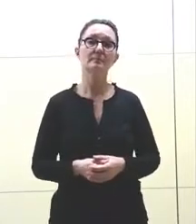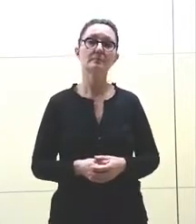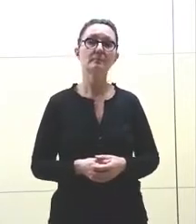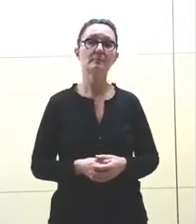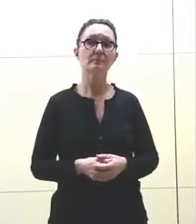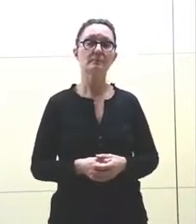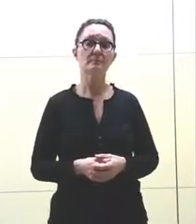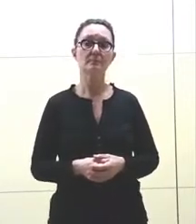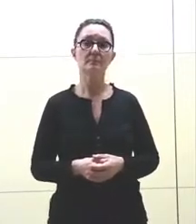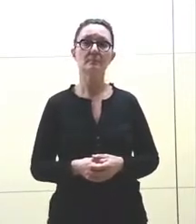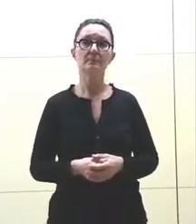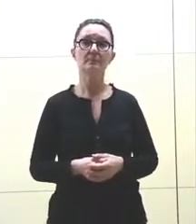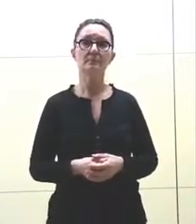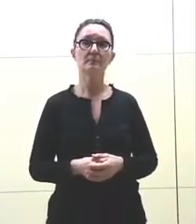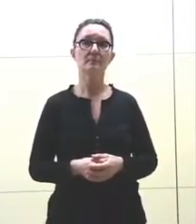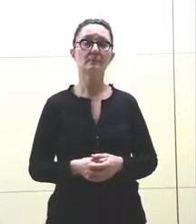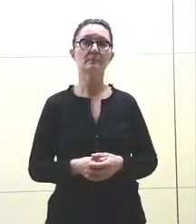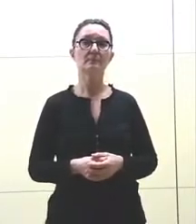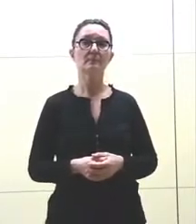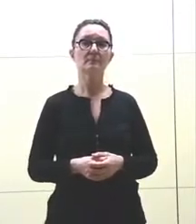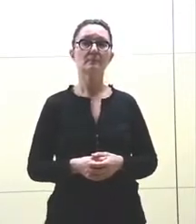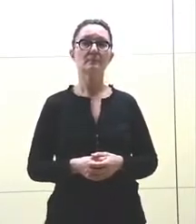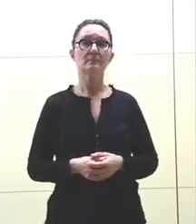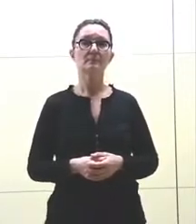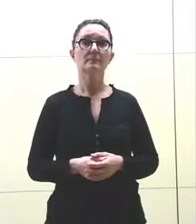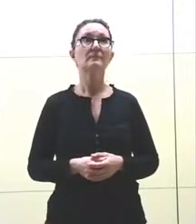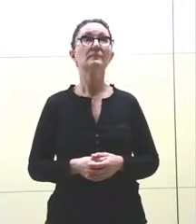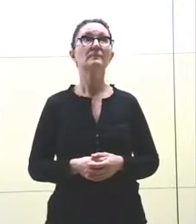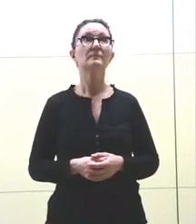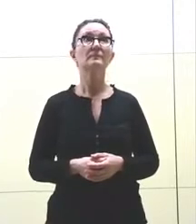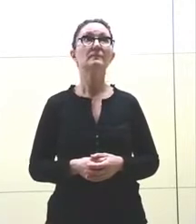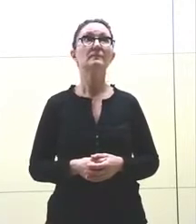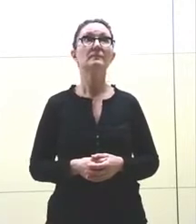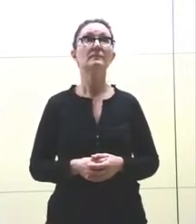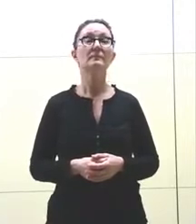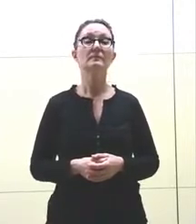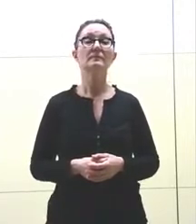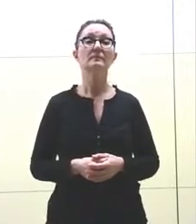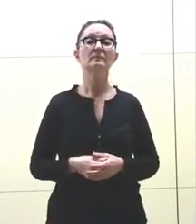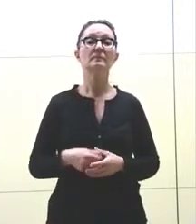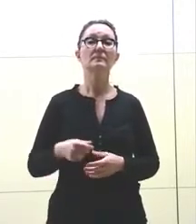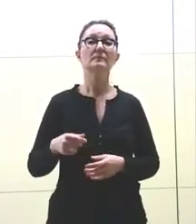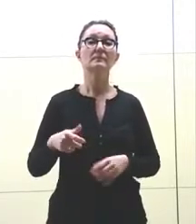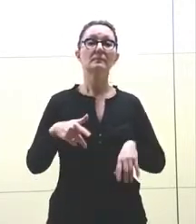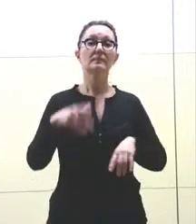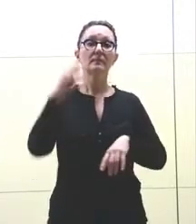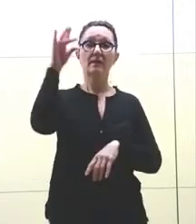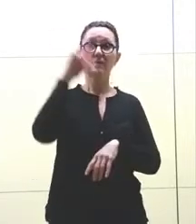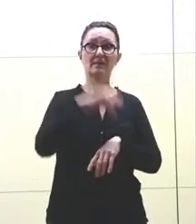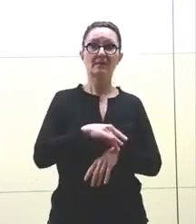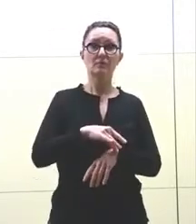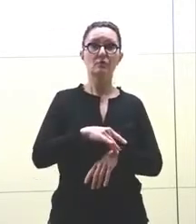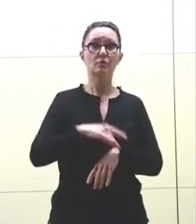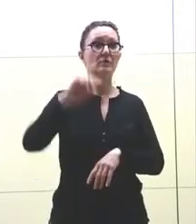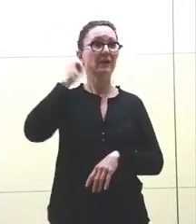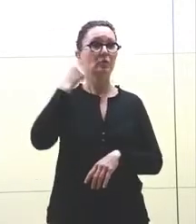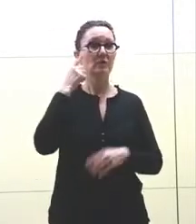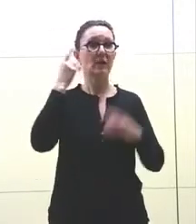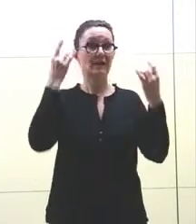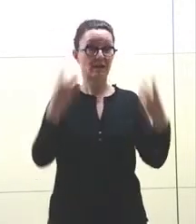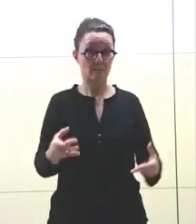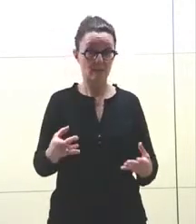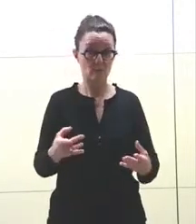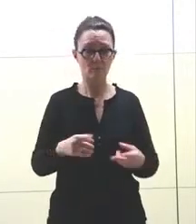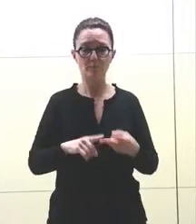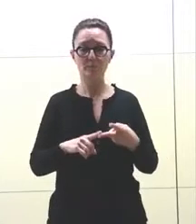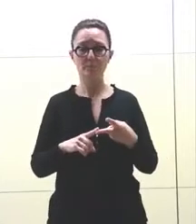que tenemos pues que diagnosticar los casos con toda la rapidez posible, hacer